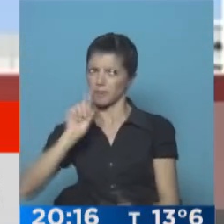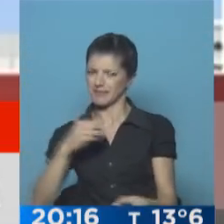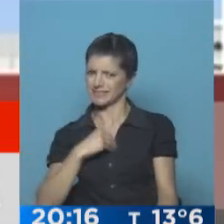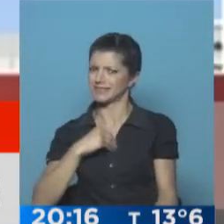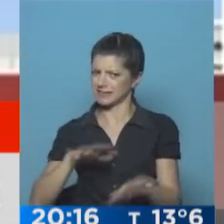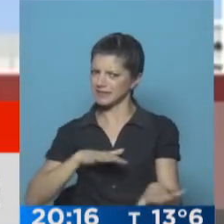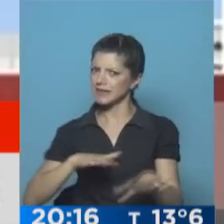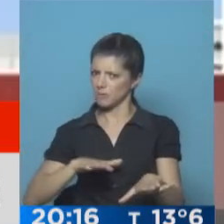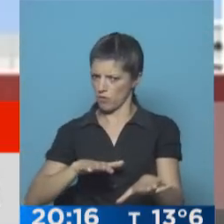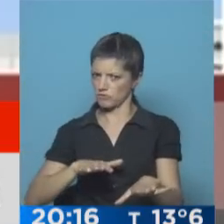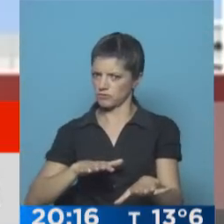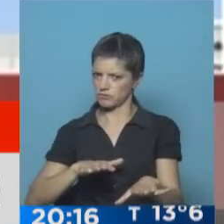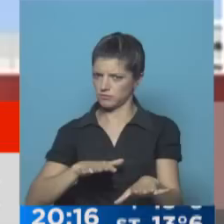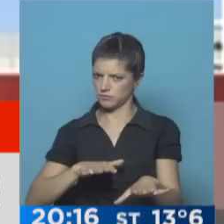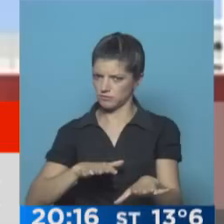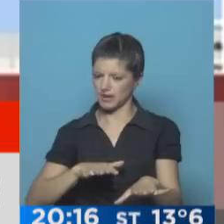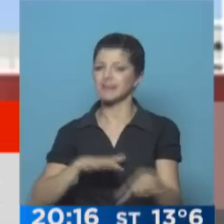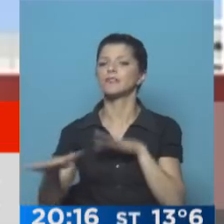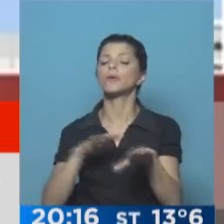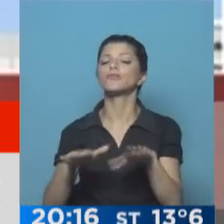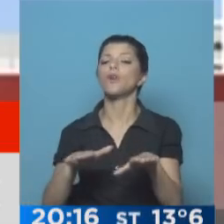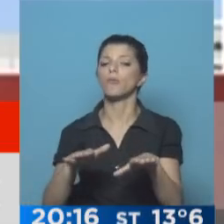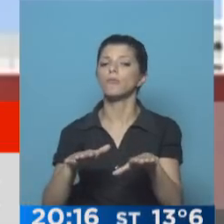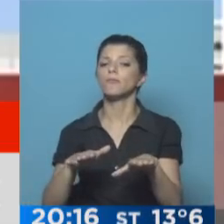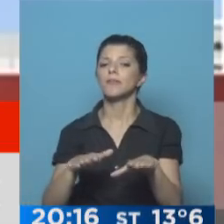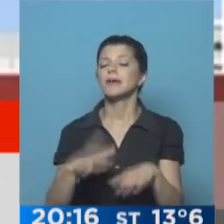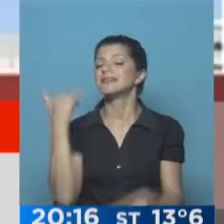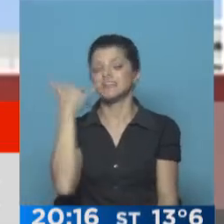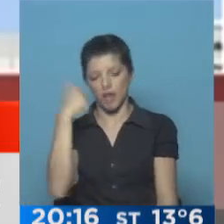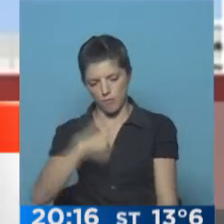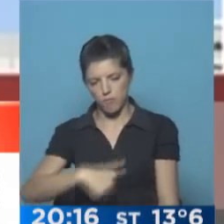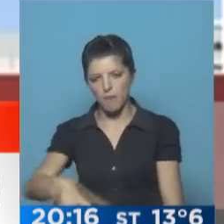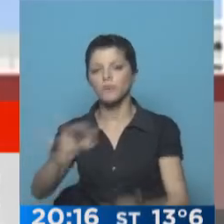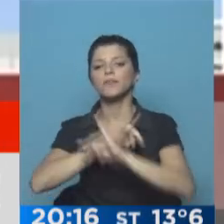inclusive en carne propia este cimbronazo. Desde ya los vamos a